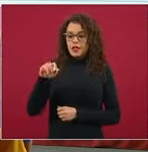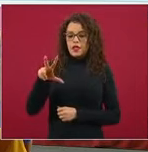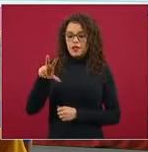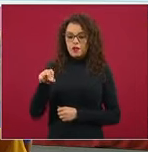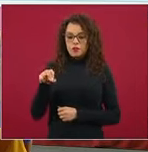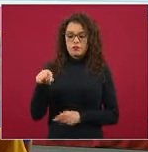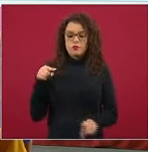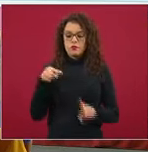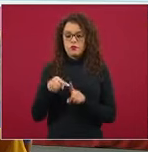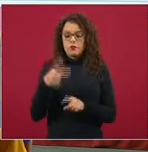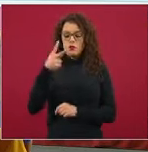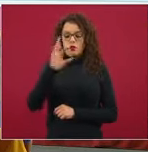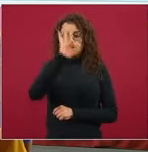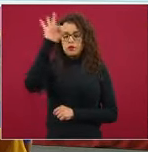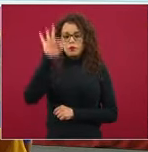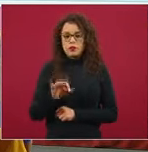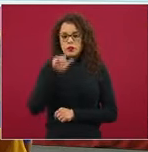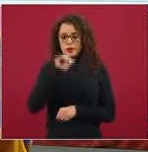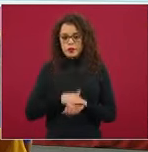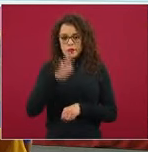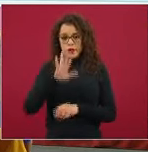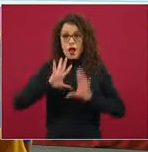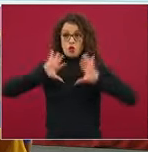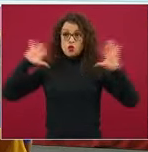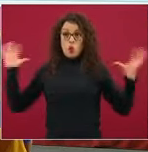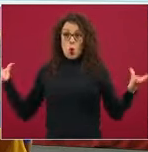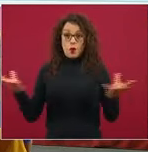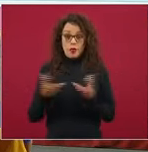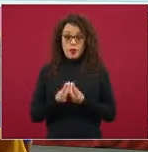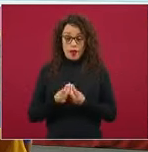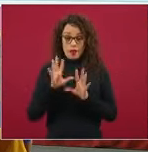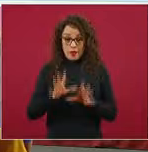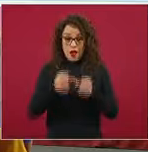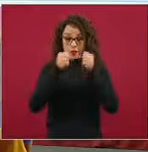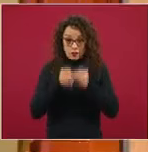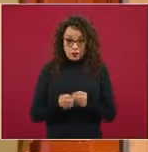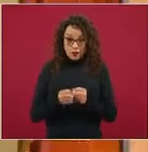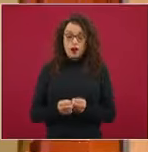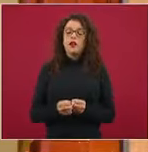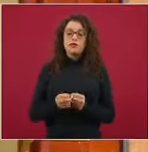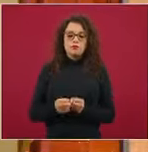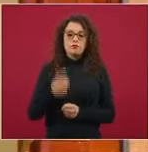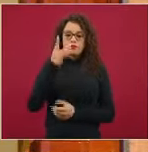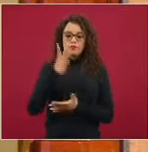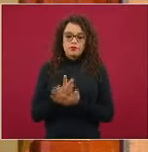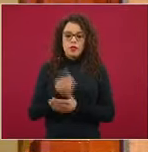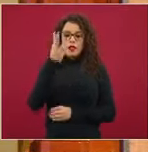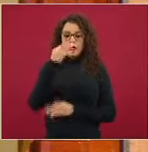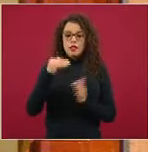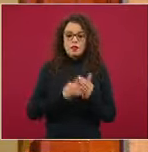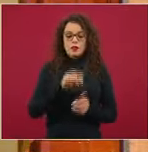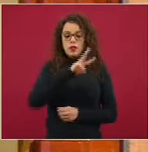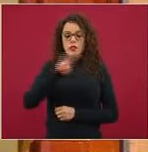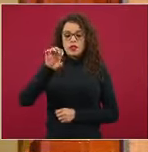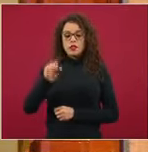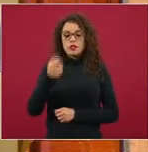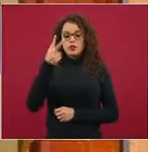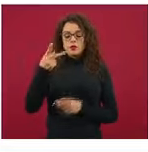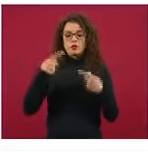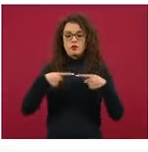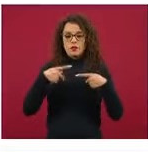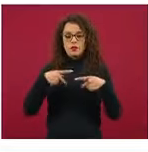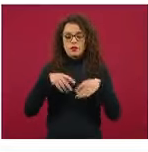representan solo el 2%, es decir, de ese gran total que hasta el momento se ha confirmado, solo 3.362